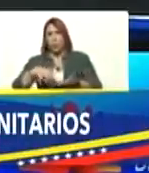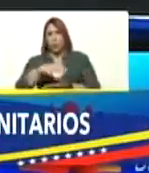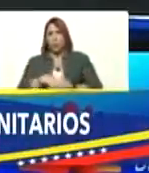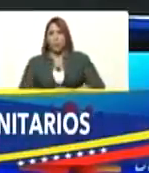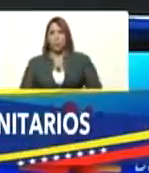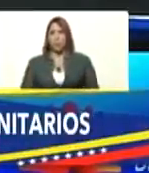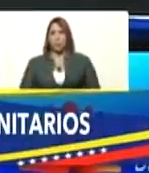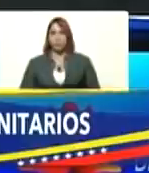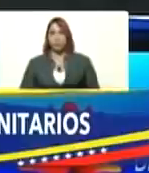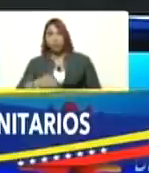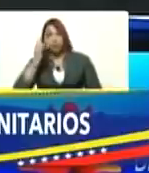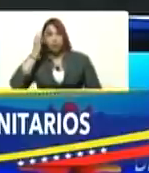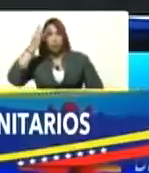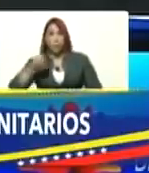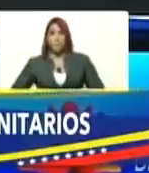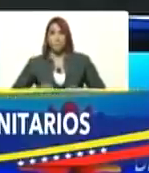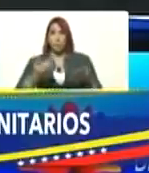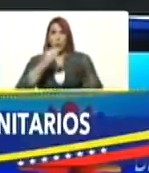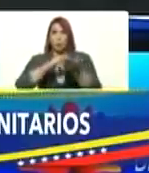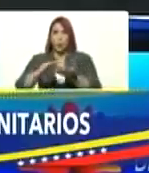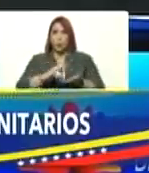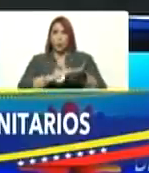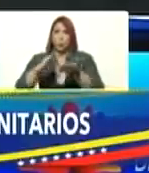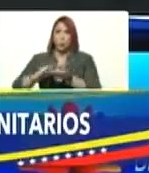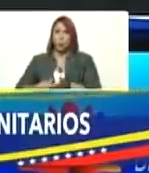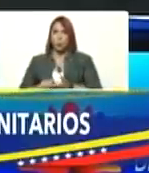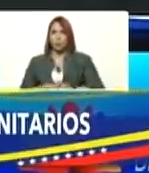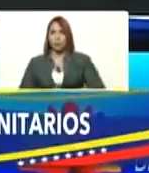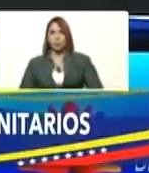y generar soluciones,